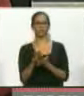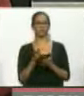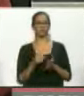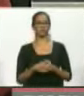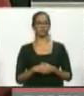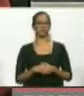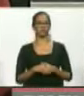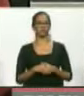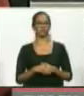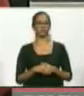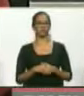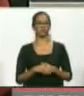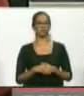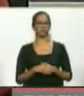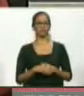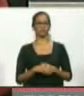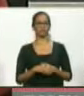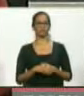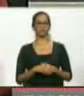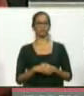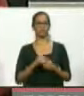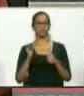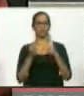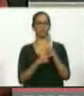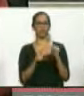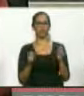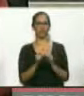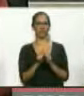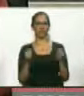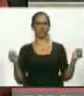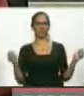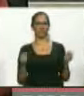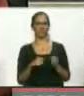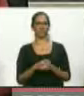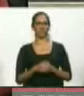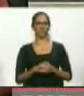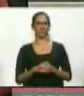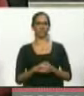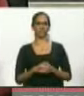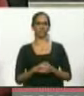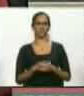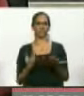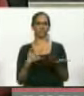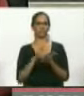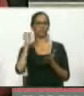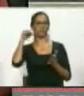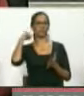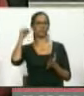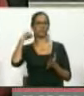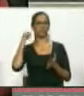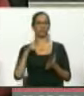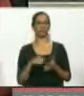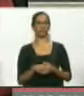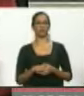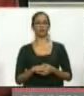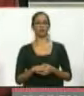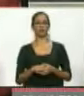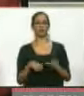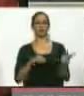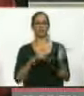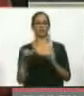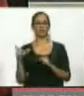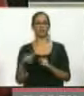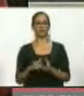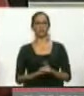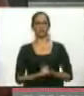vídeo esta táctica still on line qué pasó con el vídeo limpio lo tenemos ahora